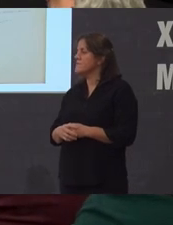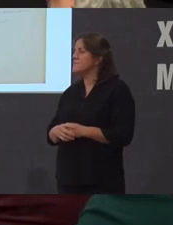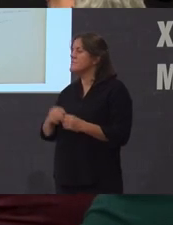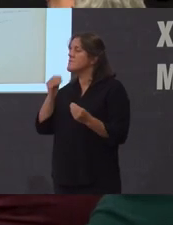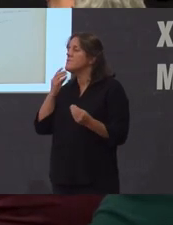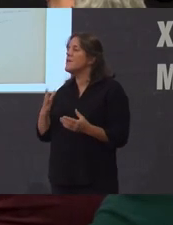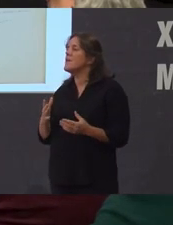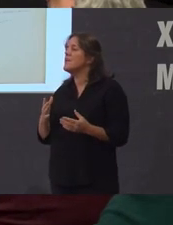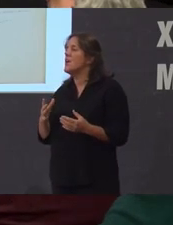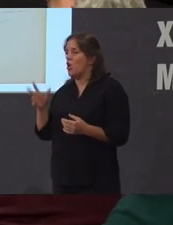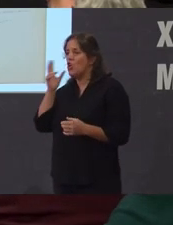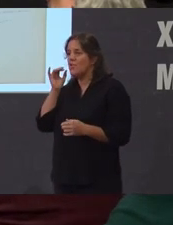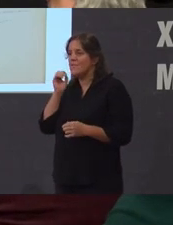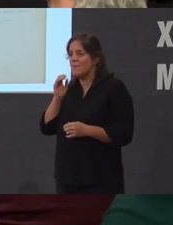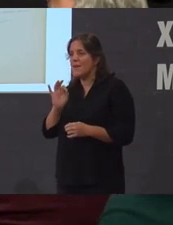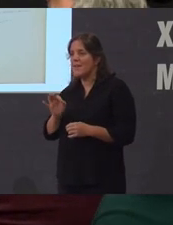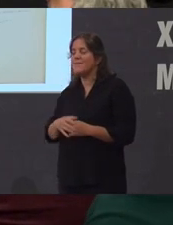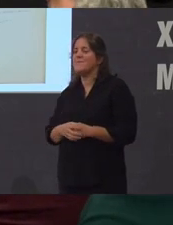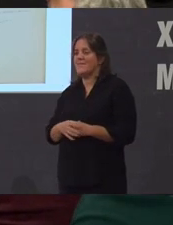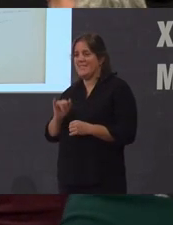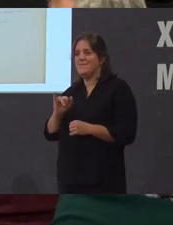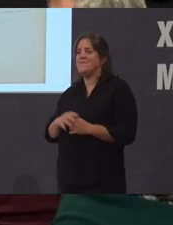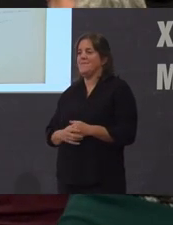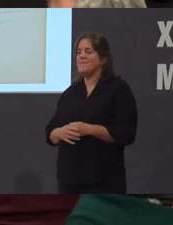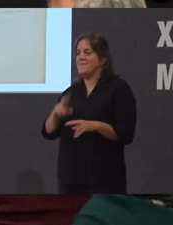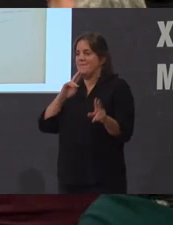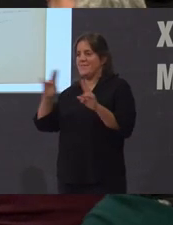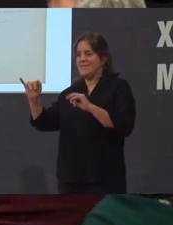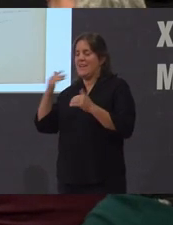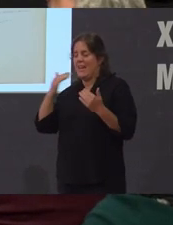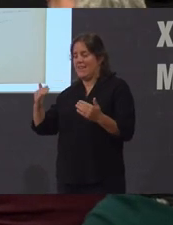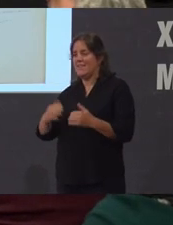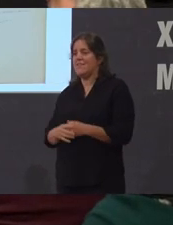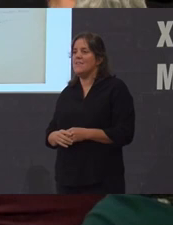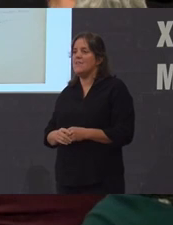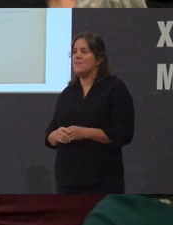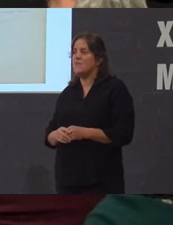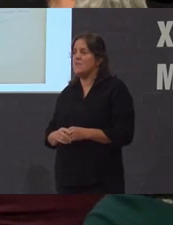Ben, óese, non? Sí. Parece que sí. Gracias.